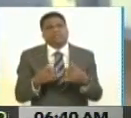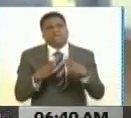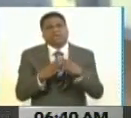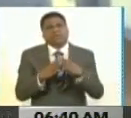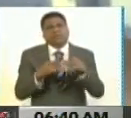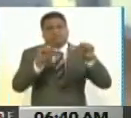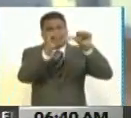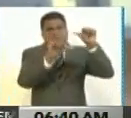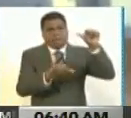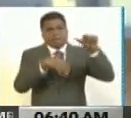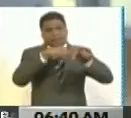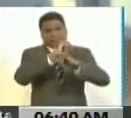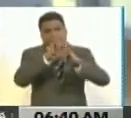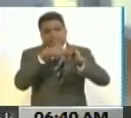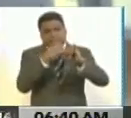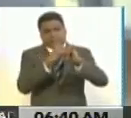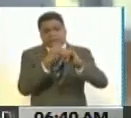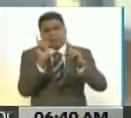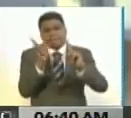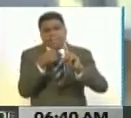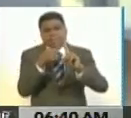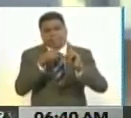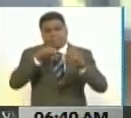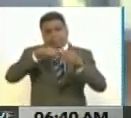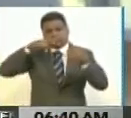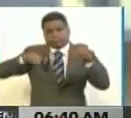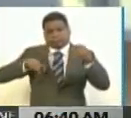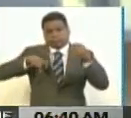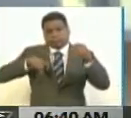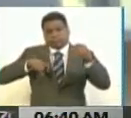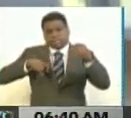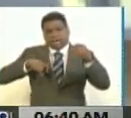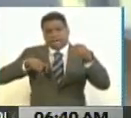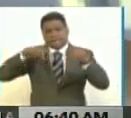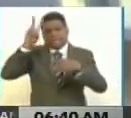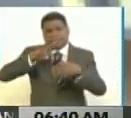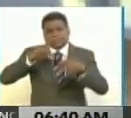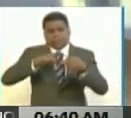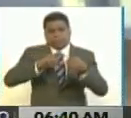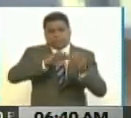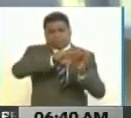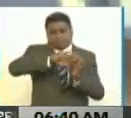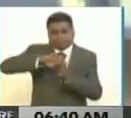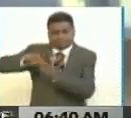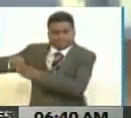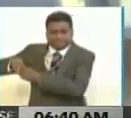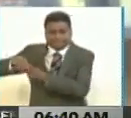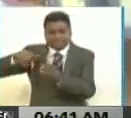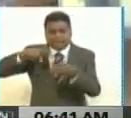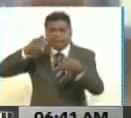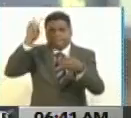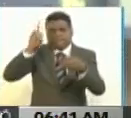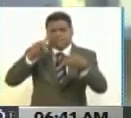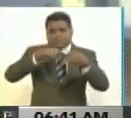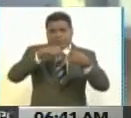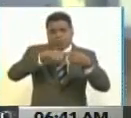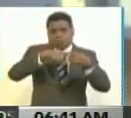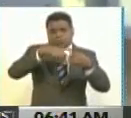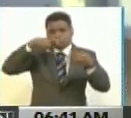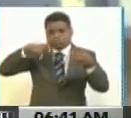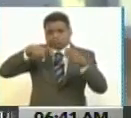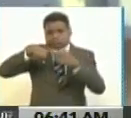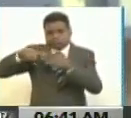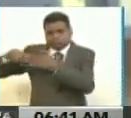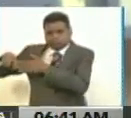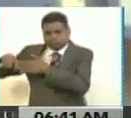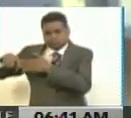uno de los principales objetivos es aislar a Venezuela. Y hasta ahora no es que no se esté cumpliendo la agenda, sino que además está en el Comité de Derechos